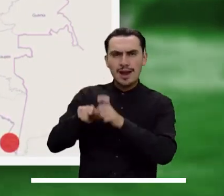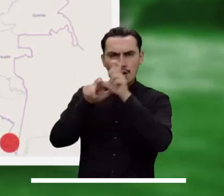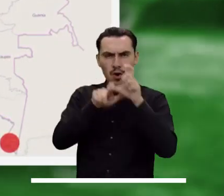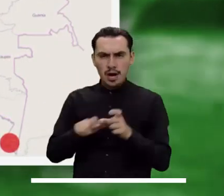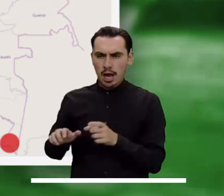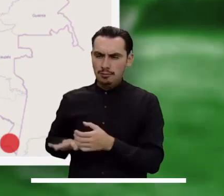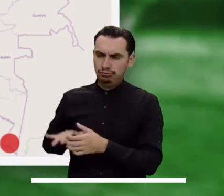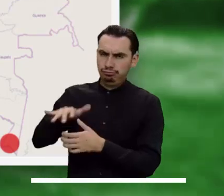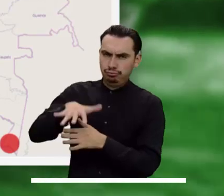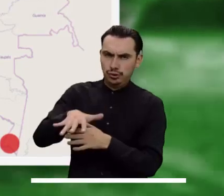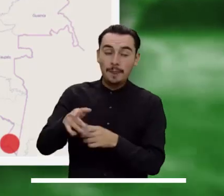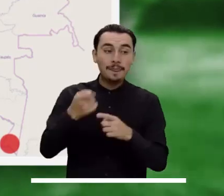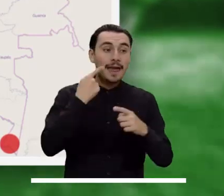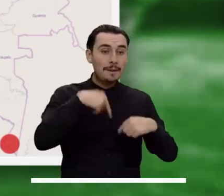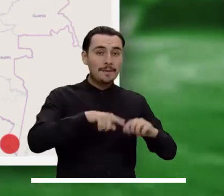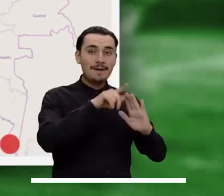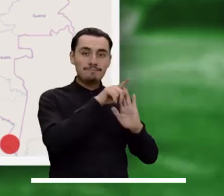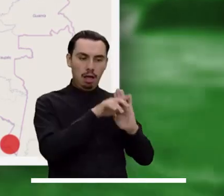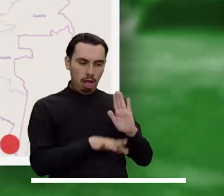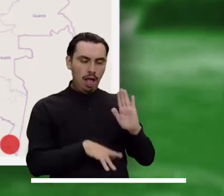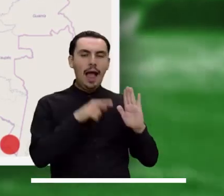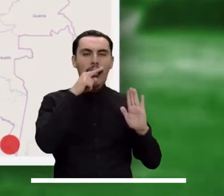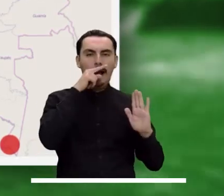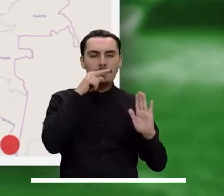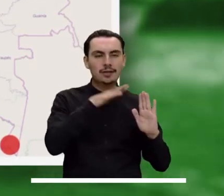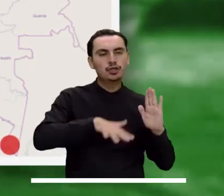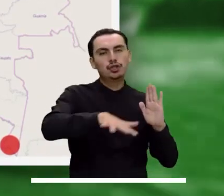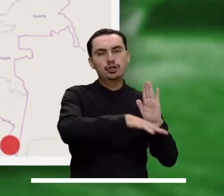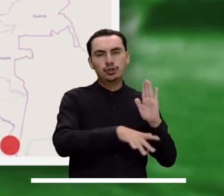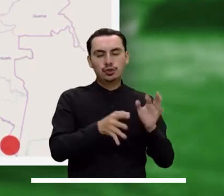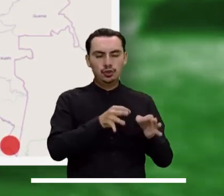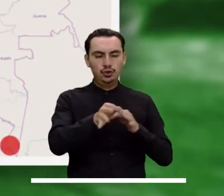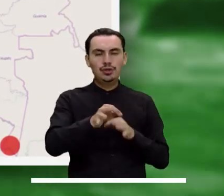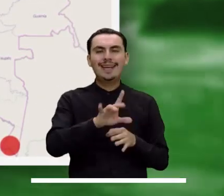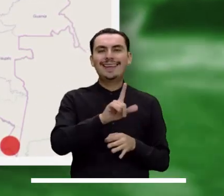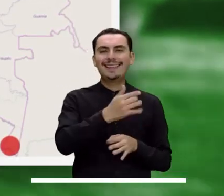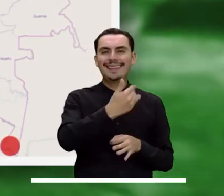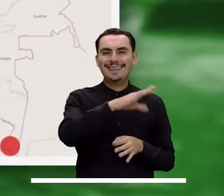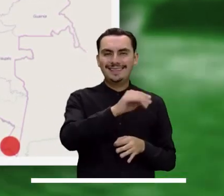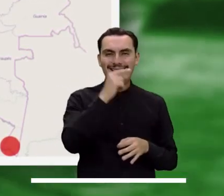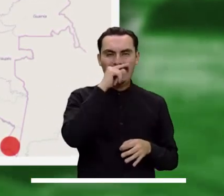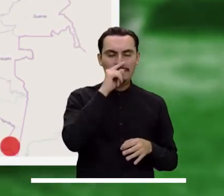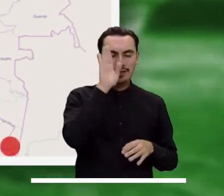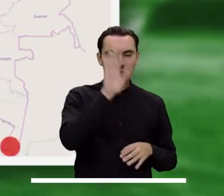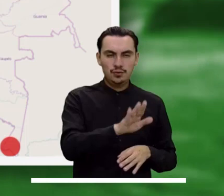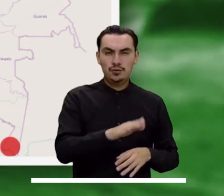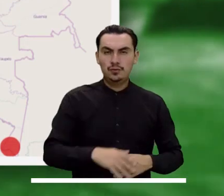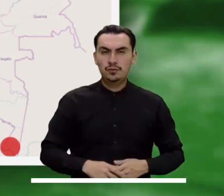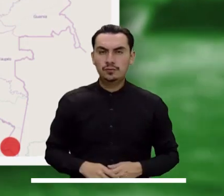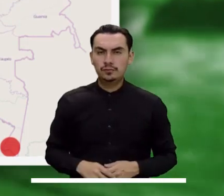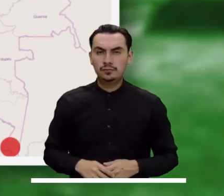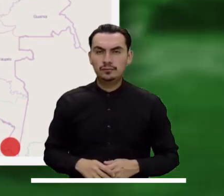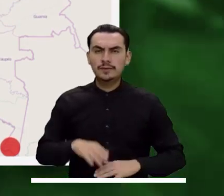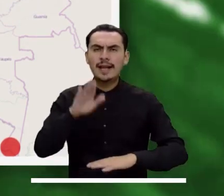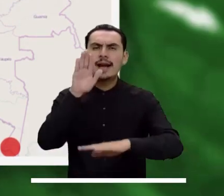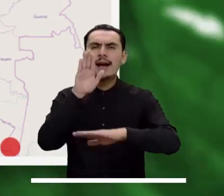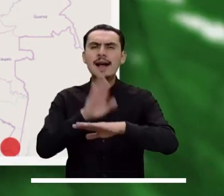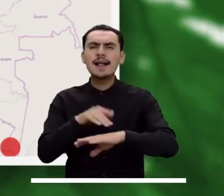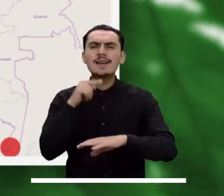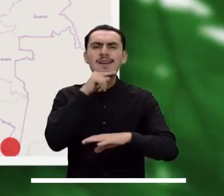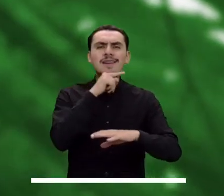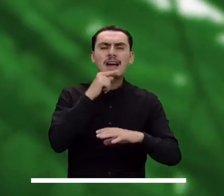de Maicao, en La Guajira. También se reportan niveles bajos del río Amazonas, a la altura del municipio de Leticia,